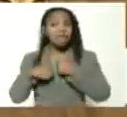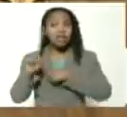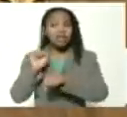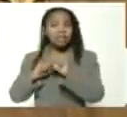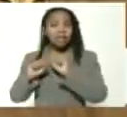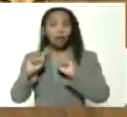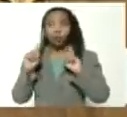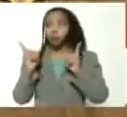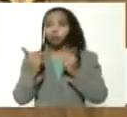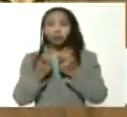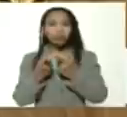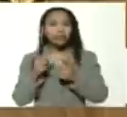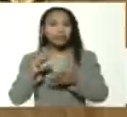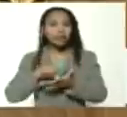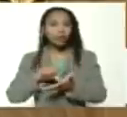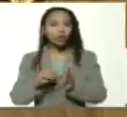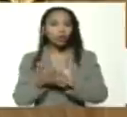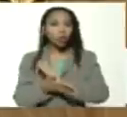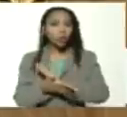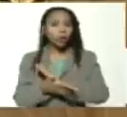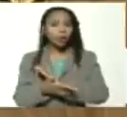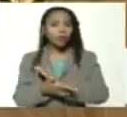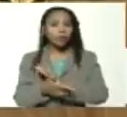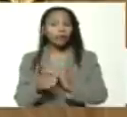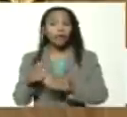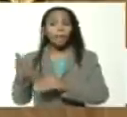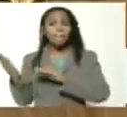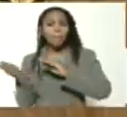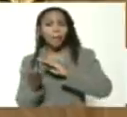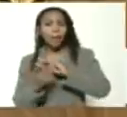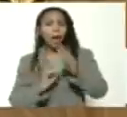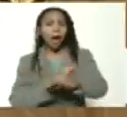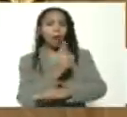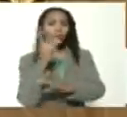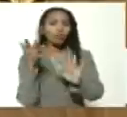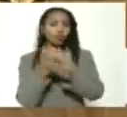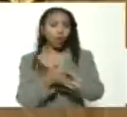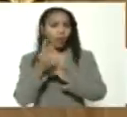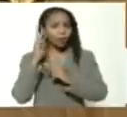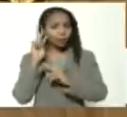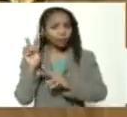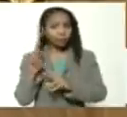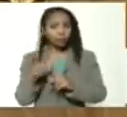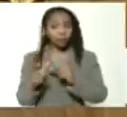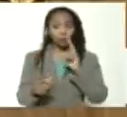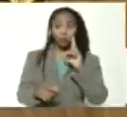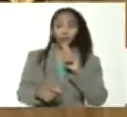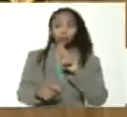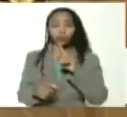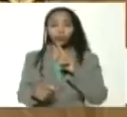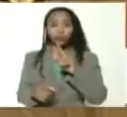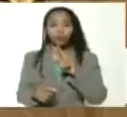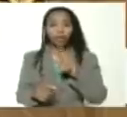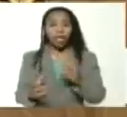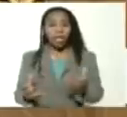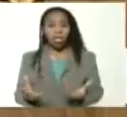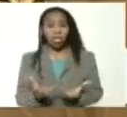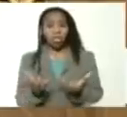medio ambiente, cuando, bueno, están talando un árbol, gran cosa, ¿cómo que gran cosa? Están